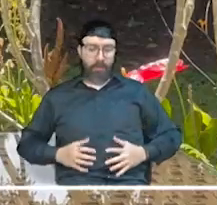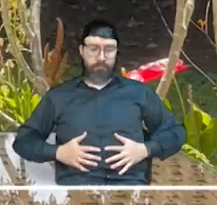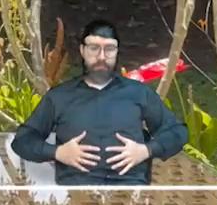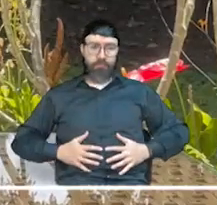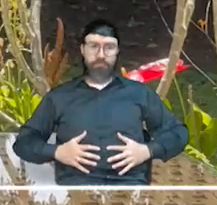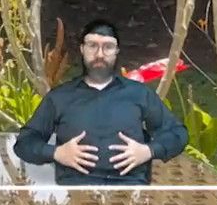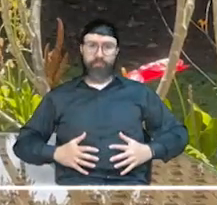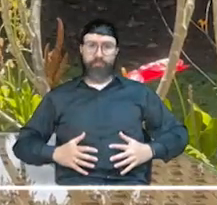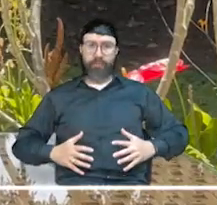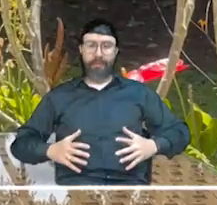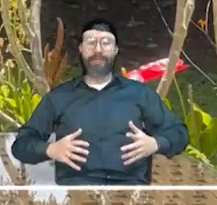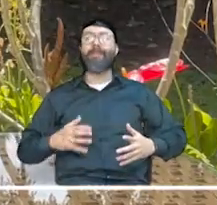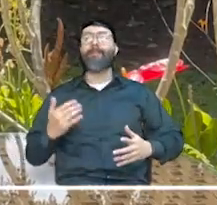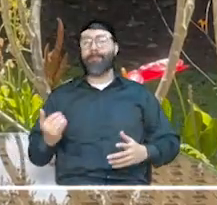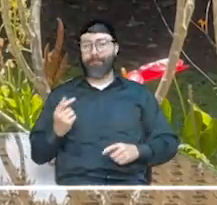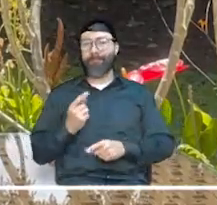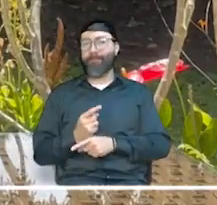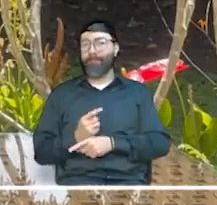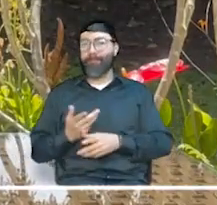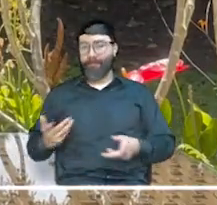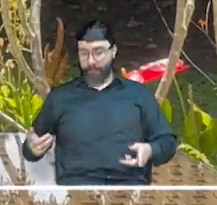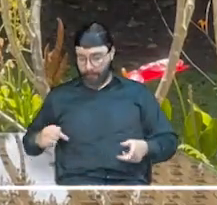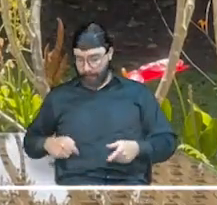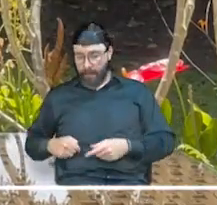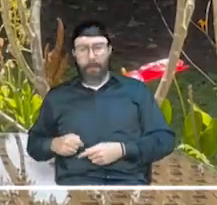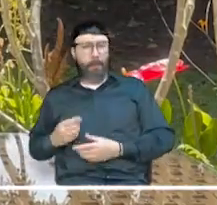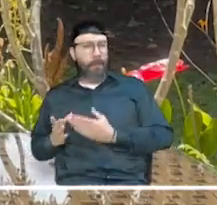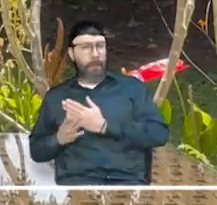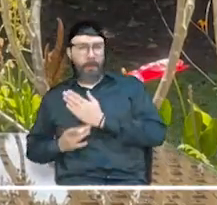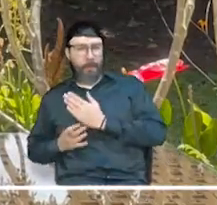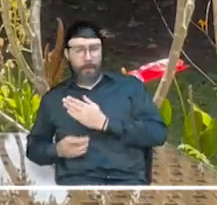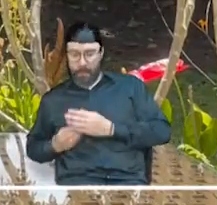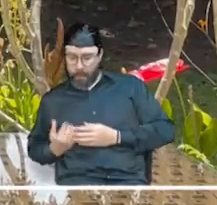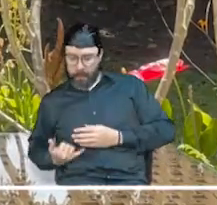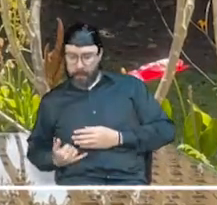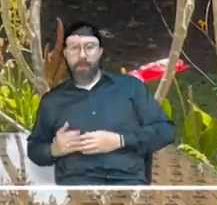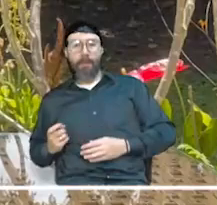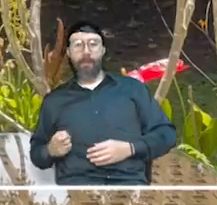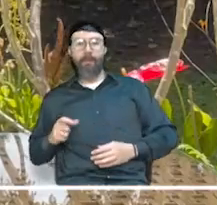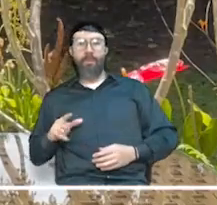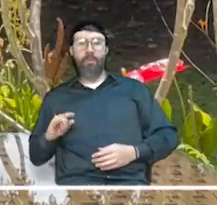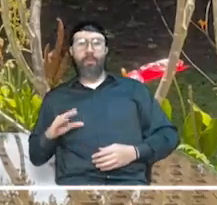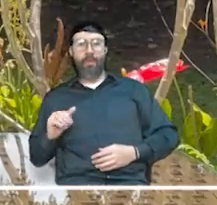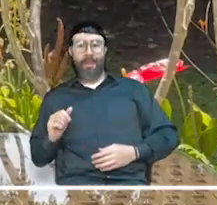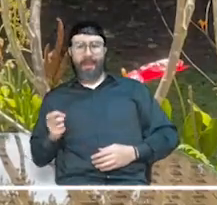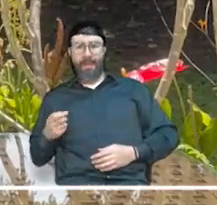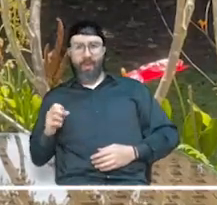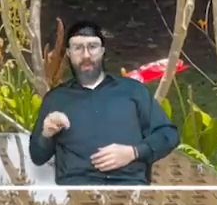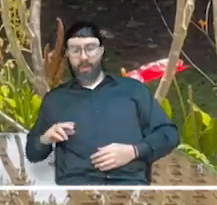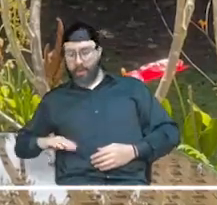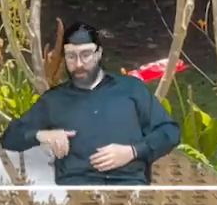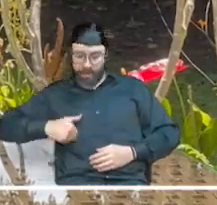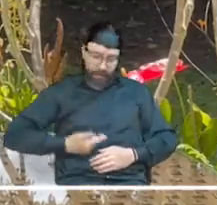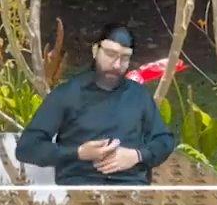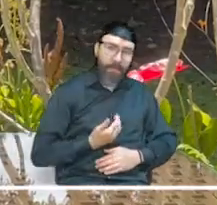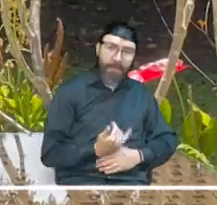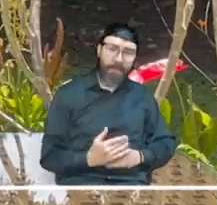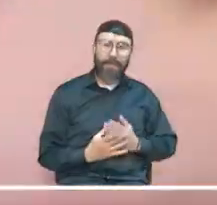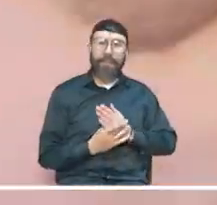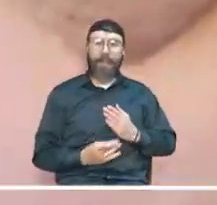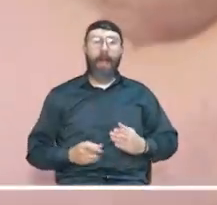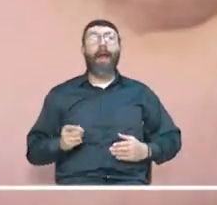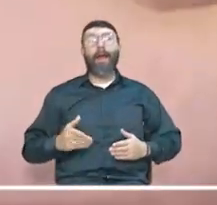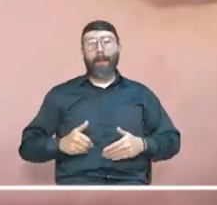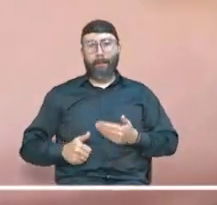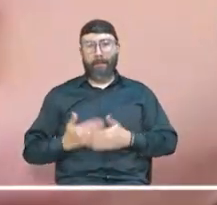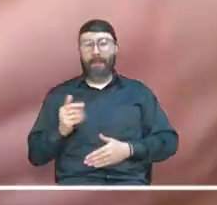se van a reservar, como glucagón, y finalmente se van a transformar en triglicéridos, es decir, en grasa, y es cuando empiezan a aparecer